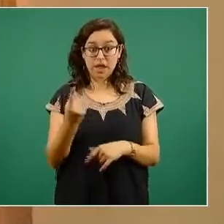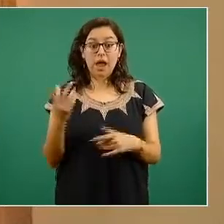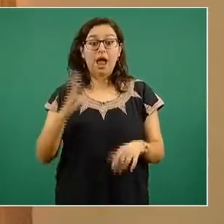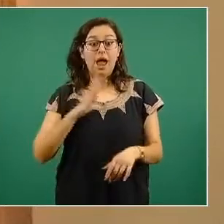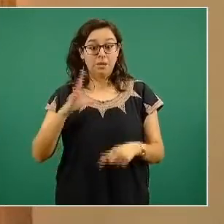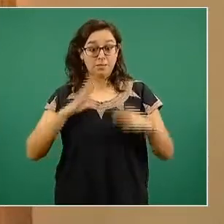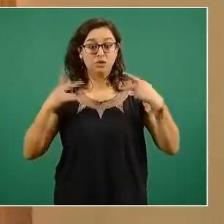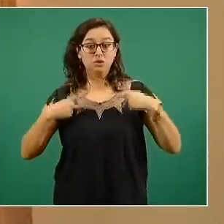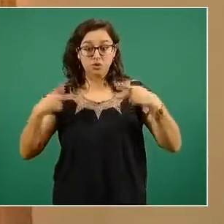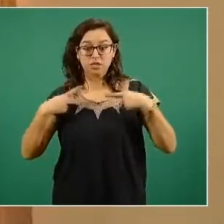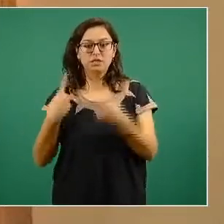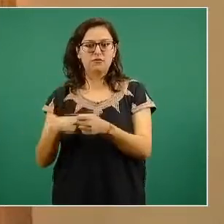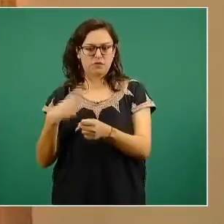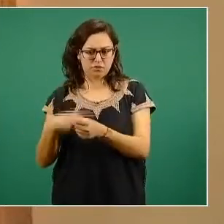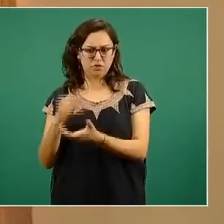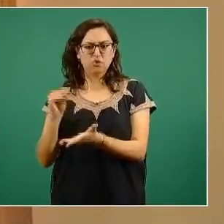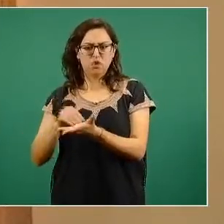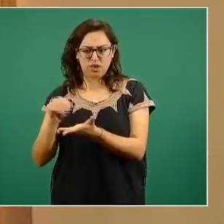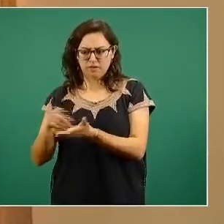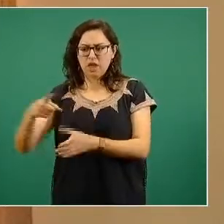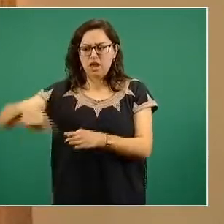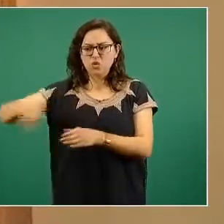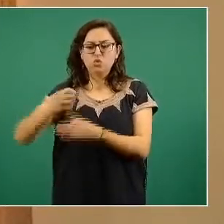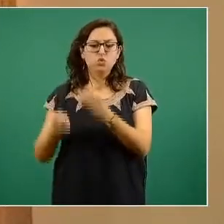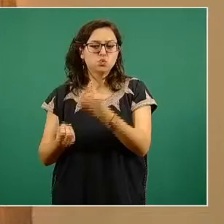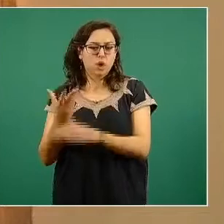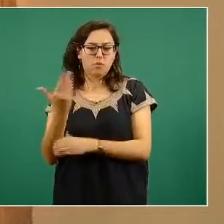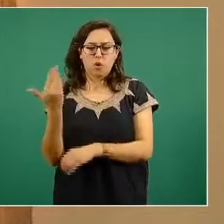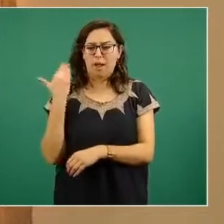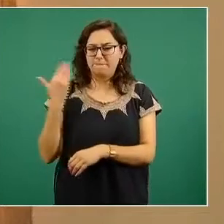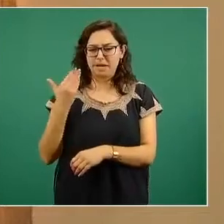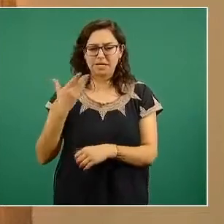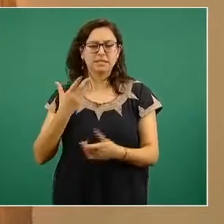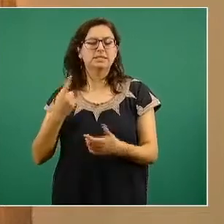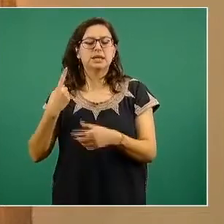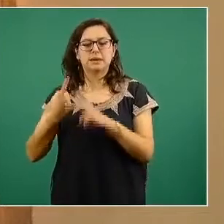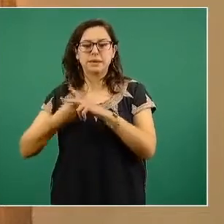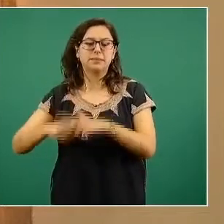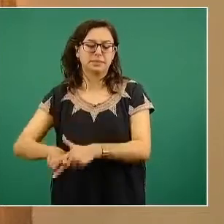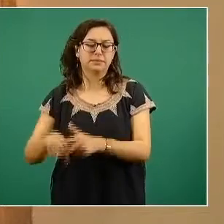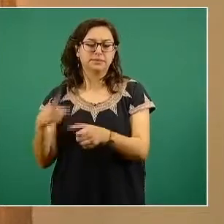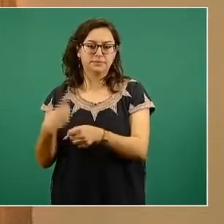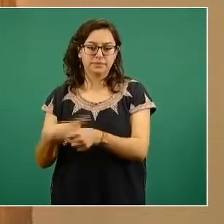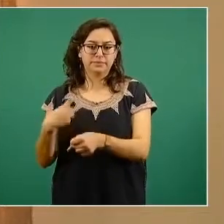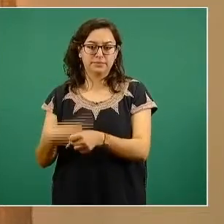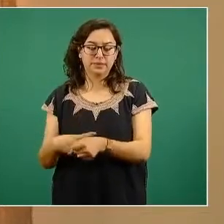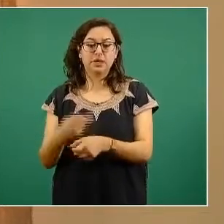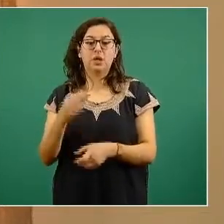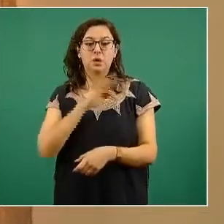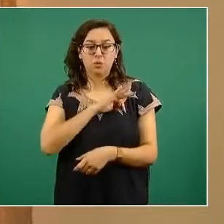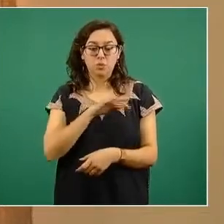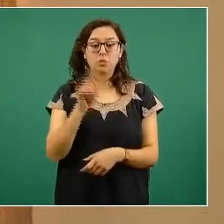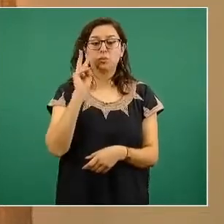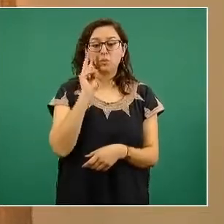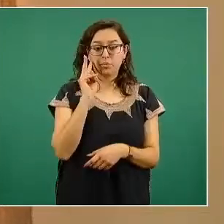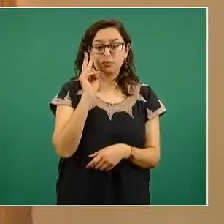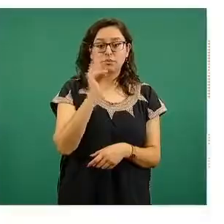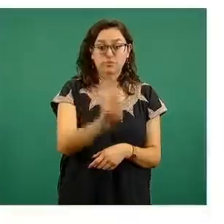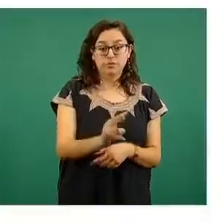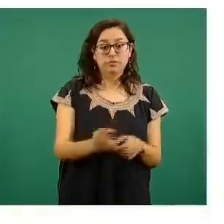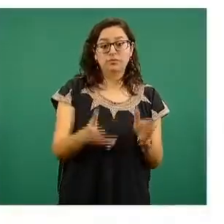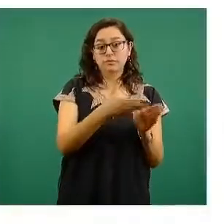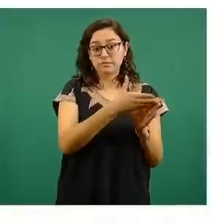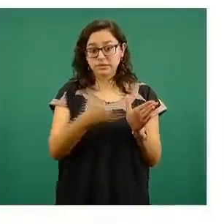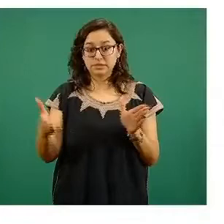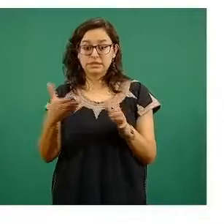casos. Como pueden observar en este reporte, se tiene estas tendencias y en las últimas